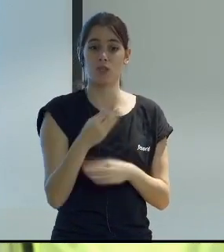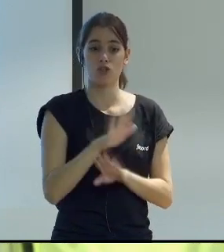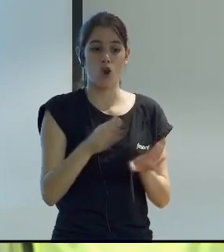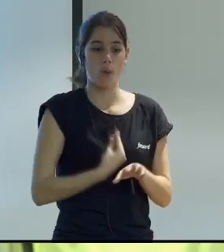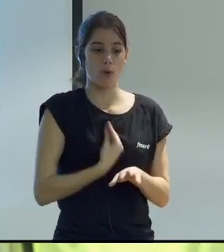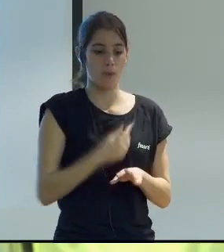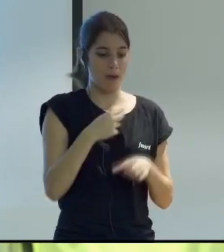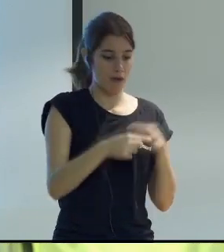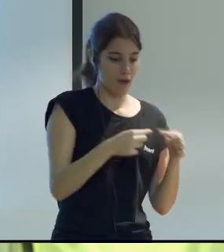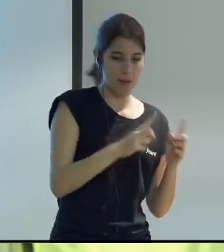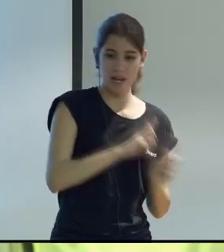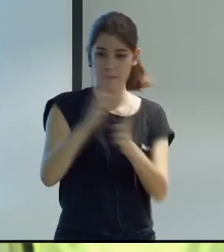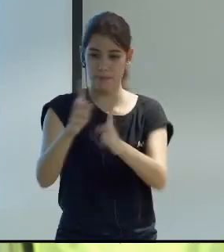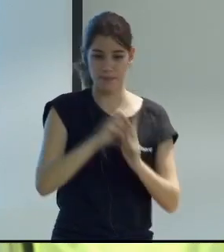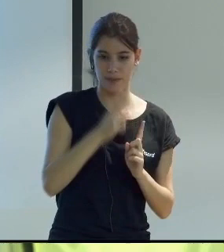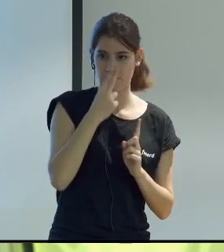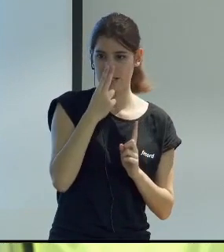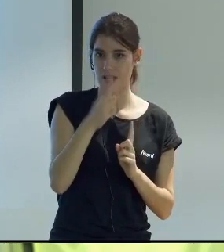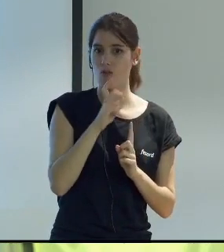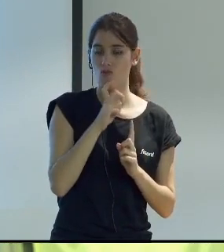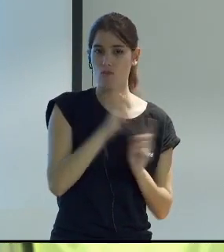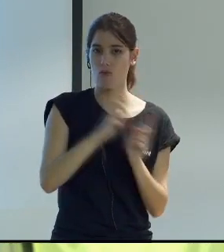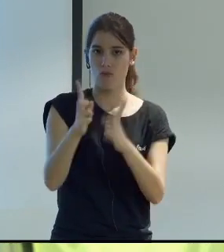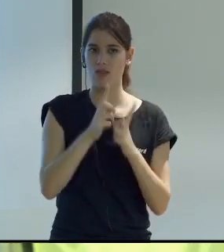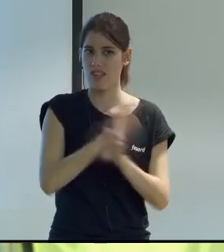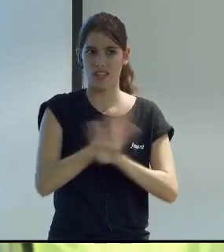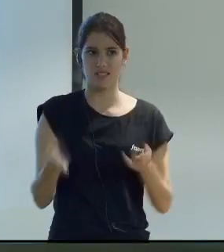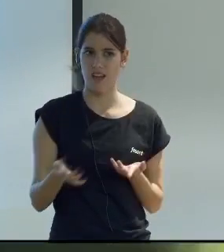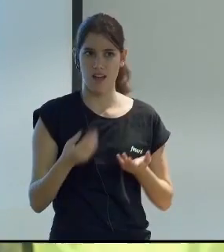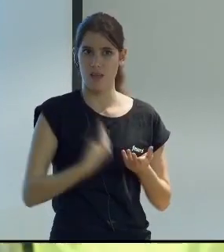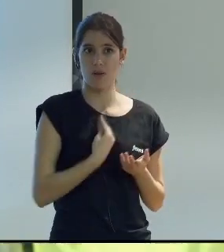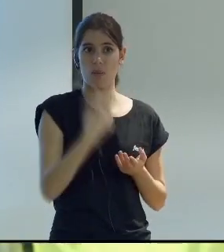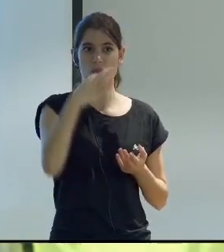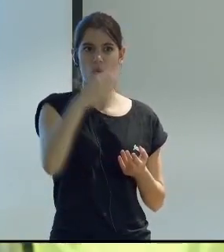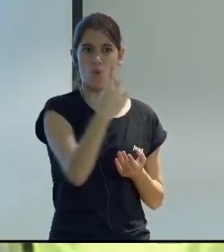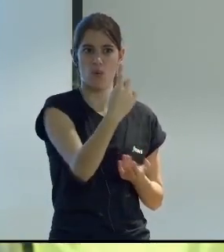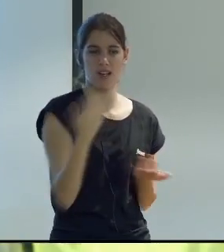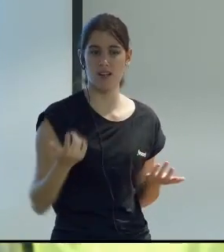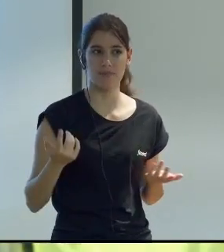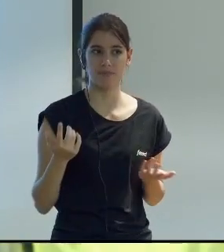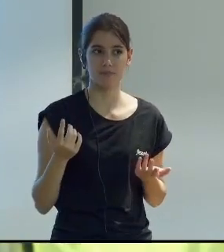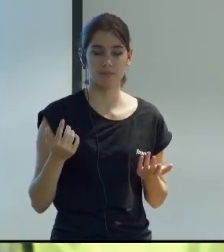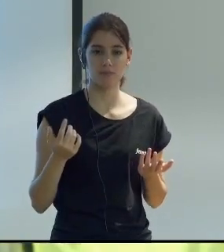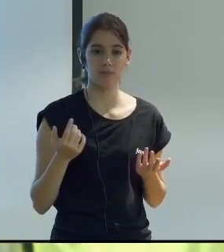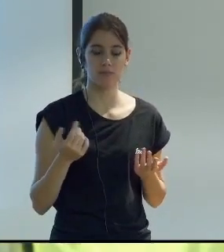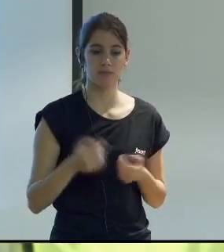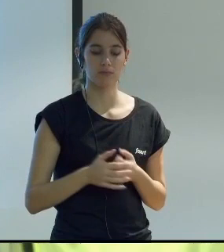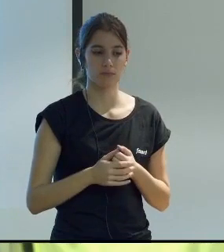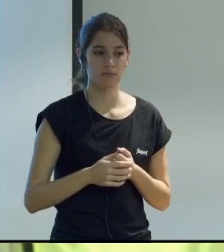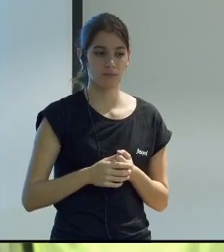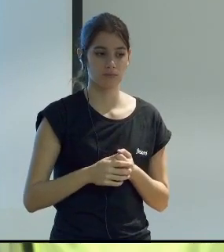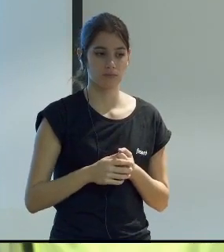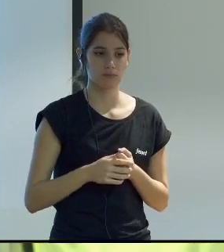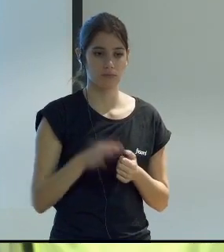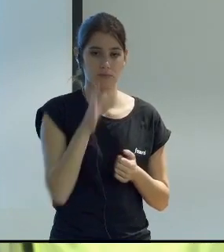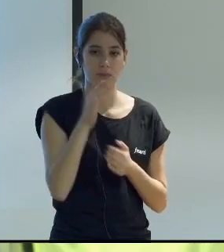familia va a poder visitar a su pariente